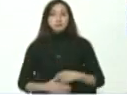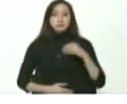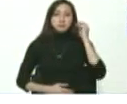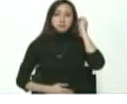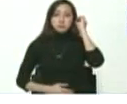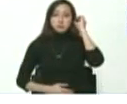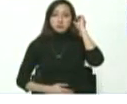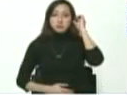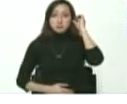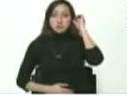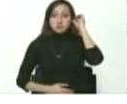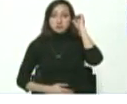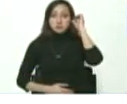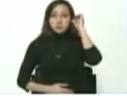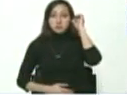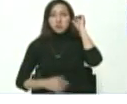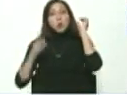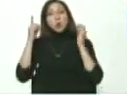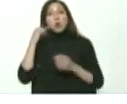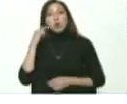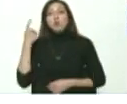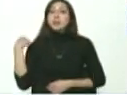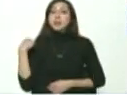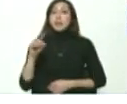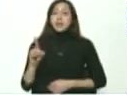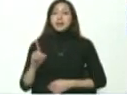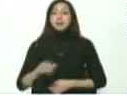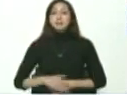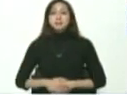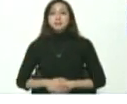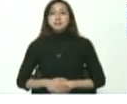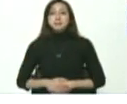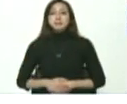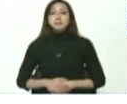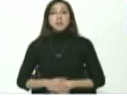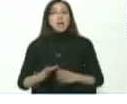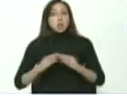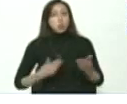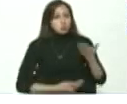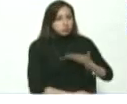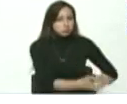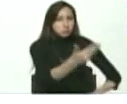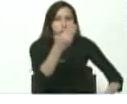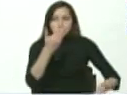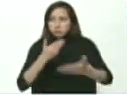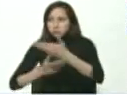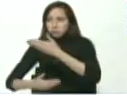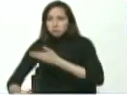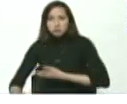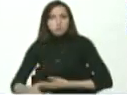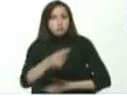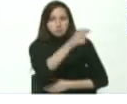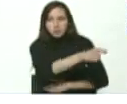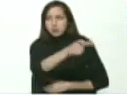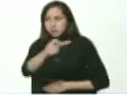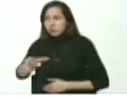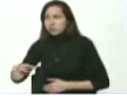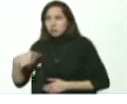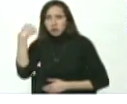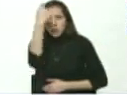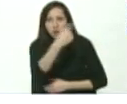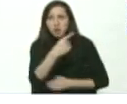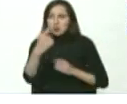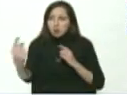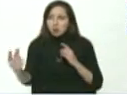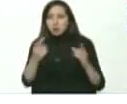todos estamos acostumbrados a la interactuación social con la familia cuando